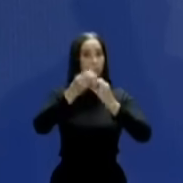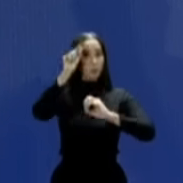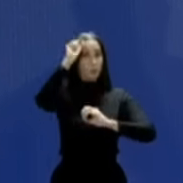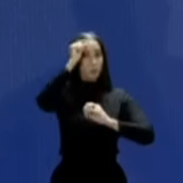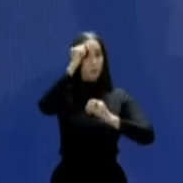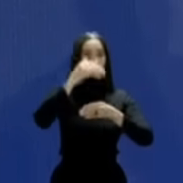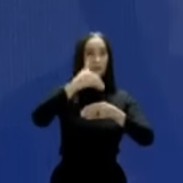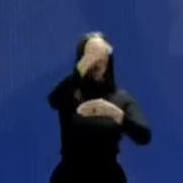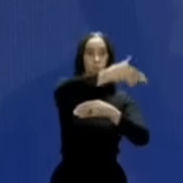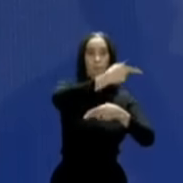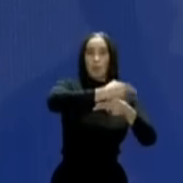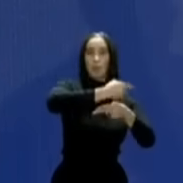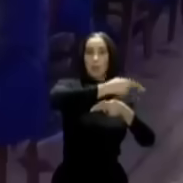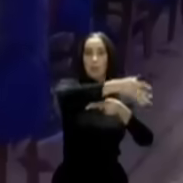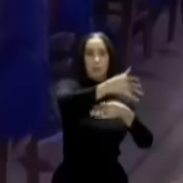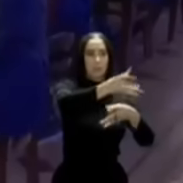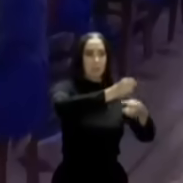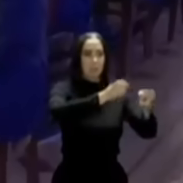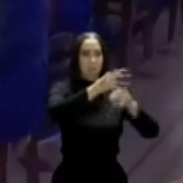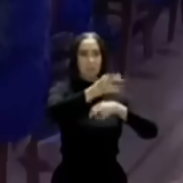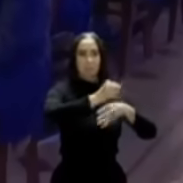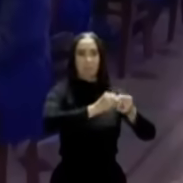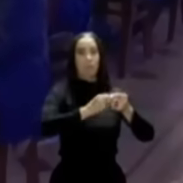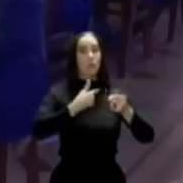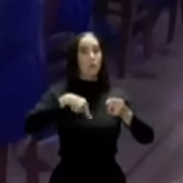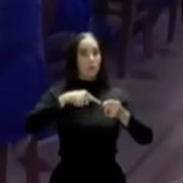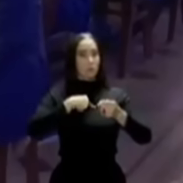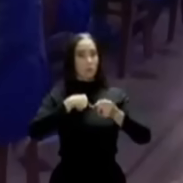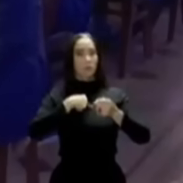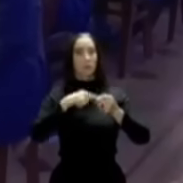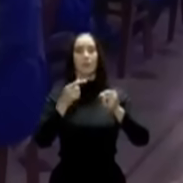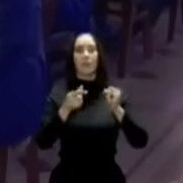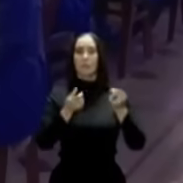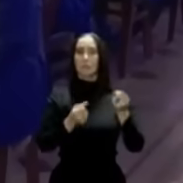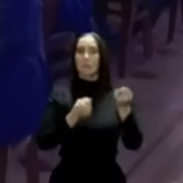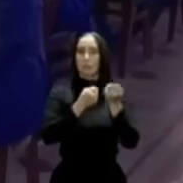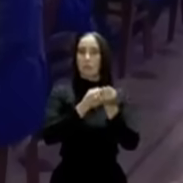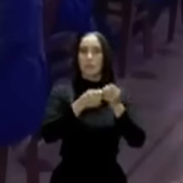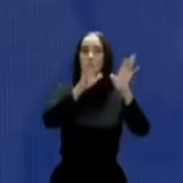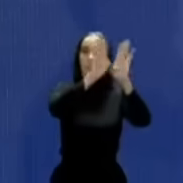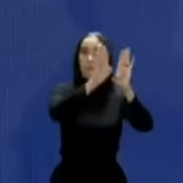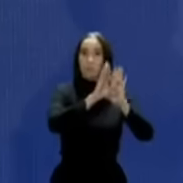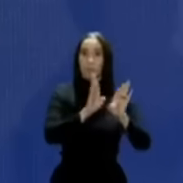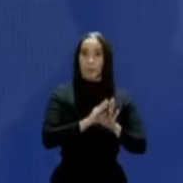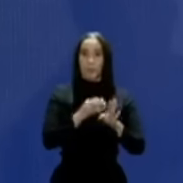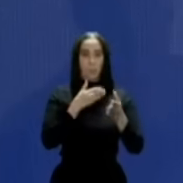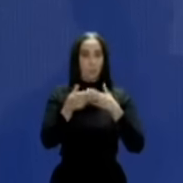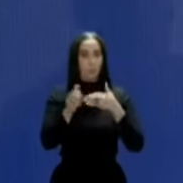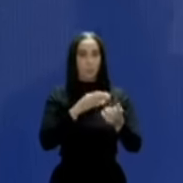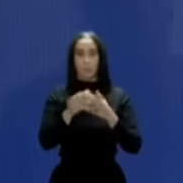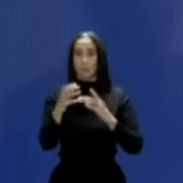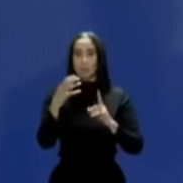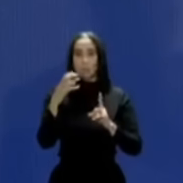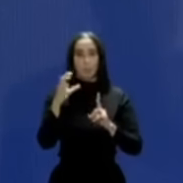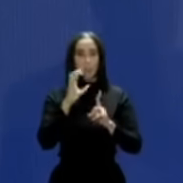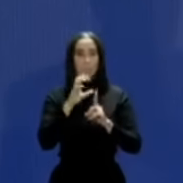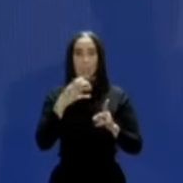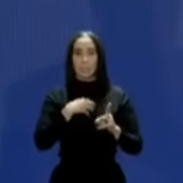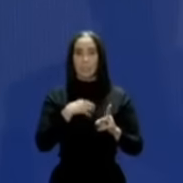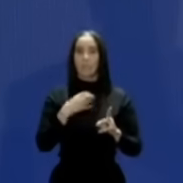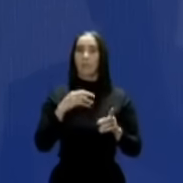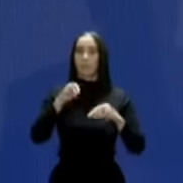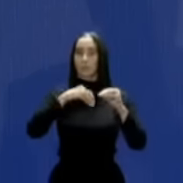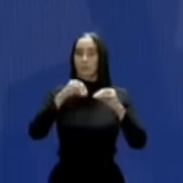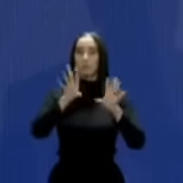lado, obviamente, haitiano. Y para complacerlos, lo cerramos, incluso con la crítica de nuestros comerciantes, y lo cerramos durante